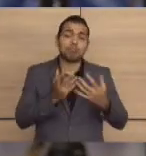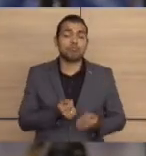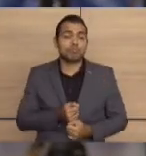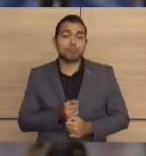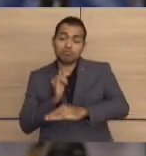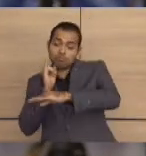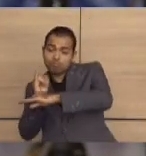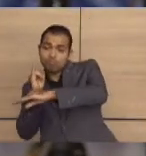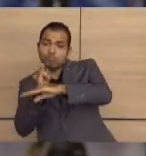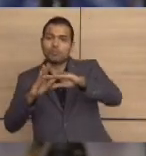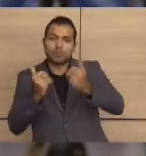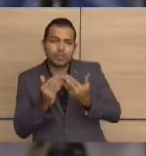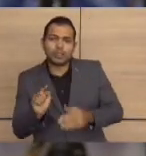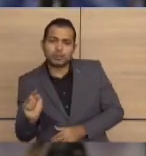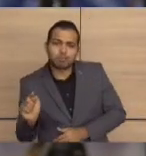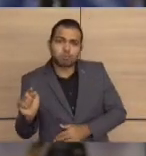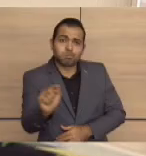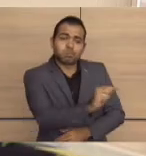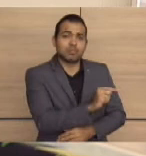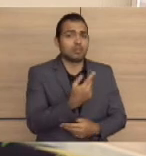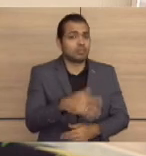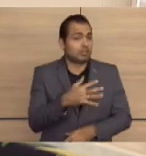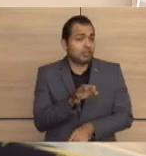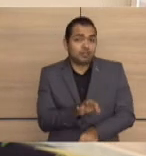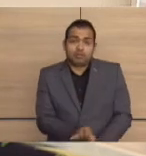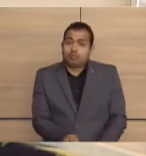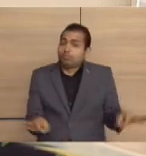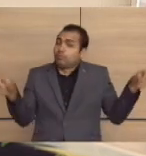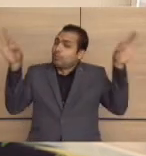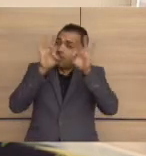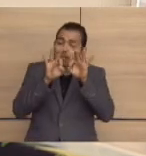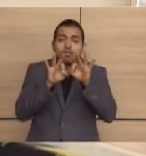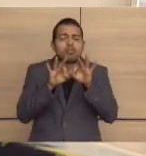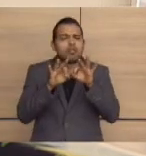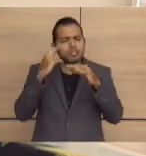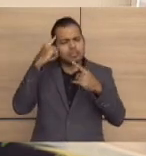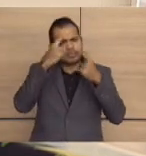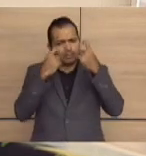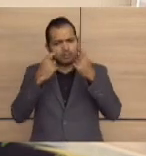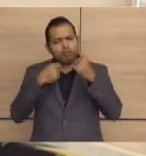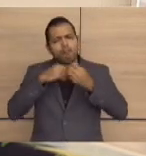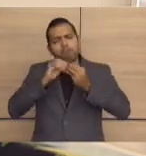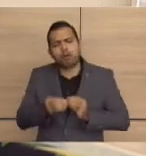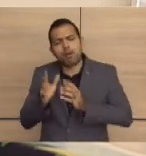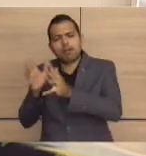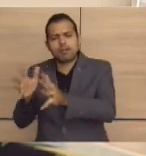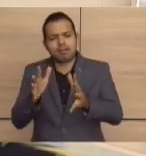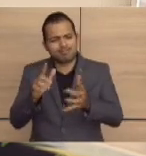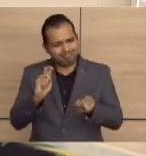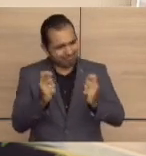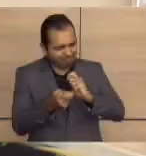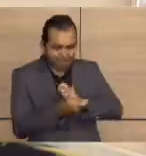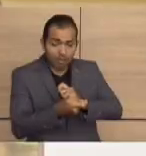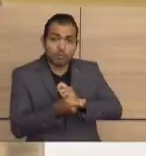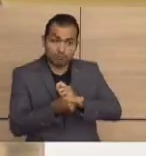escenarios, porque lo que están pidiendo los jóvenes actualmente son otro tema que es más bien colaborativo, que la institución